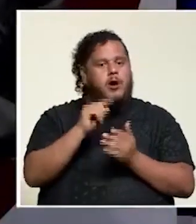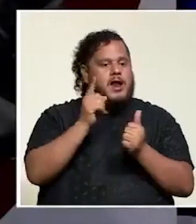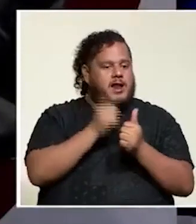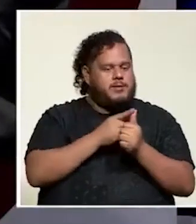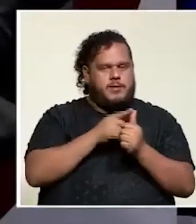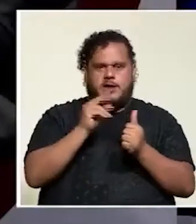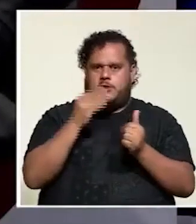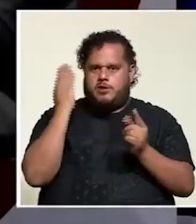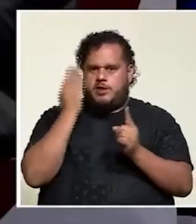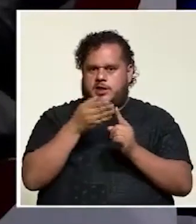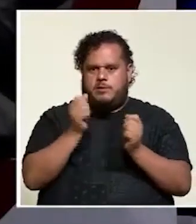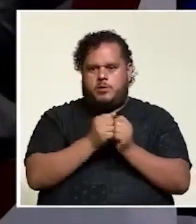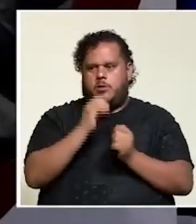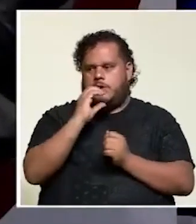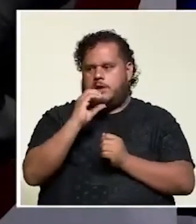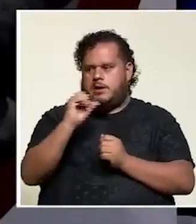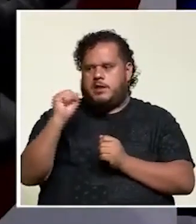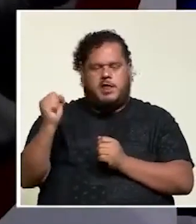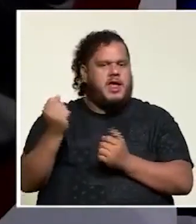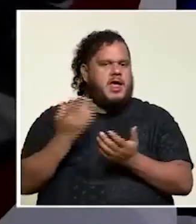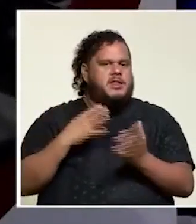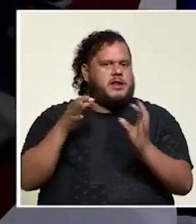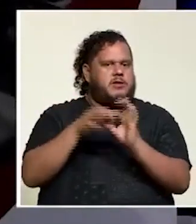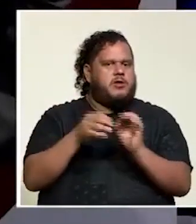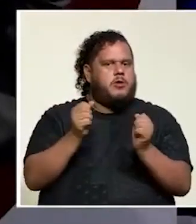tiene que ver directamente con la Caja y tiene que ver con